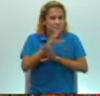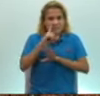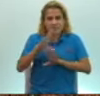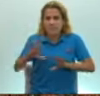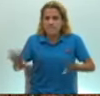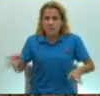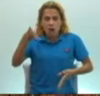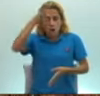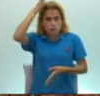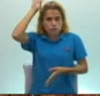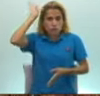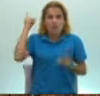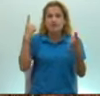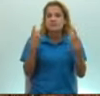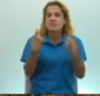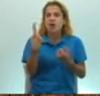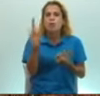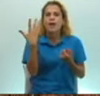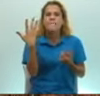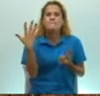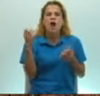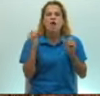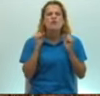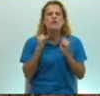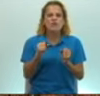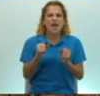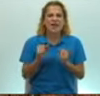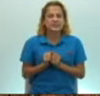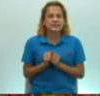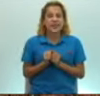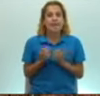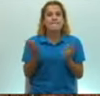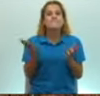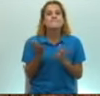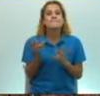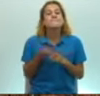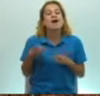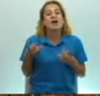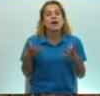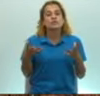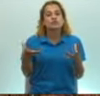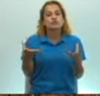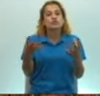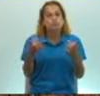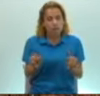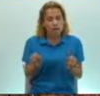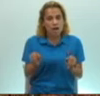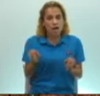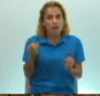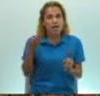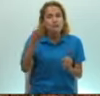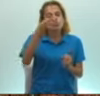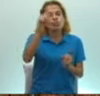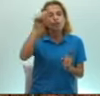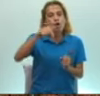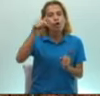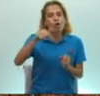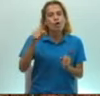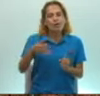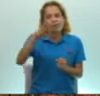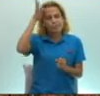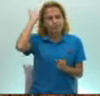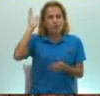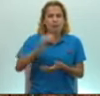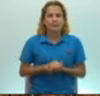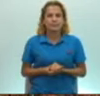visión aristocrática había terminado en Roma y era necesario de alguna manera una mano dura que pudiera aguantar o pudiera sostener los destinos